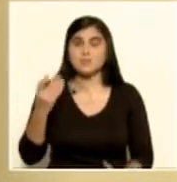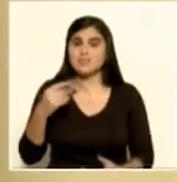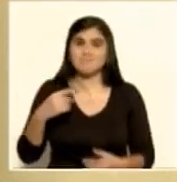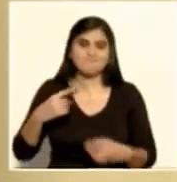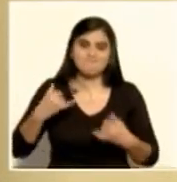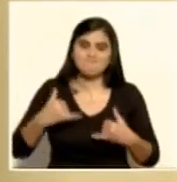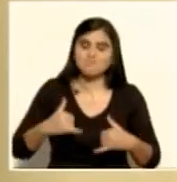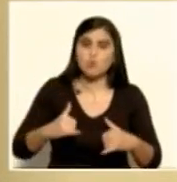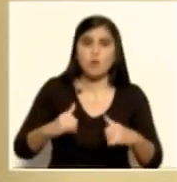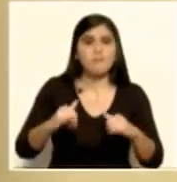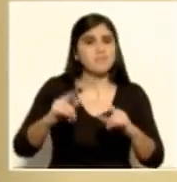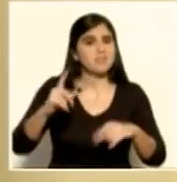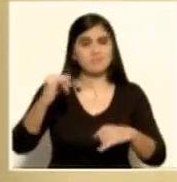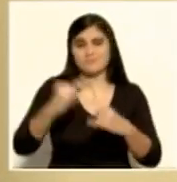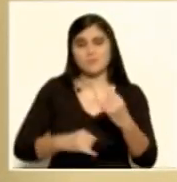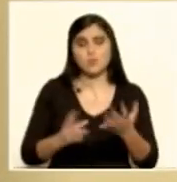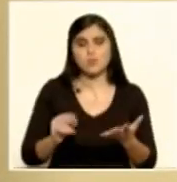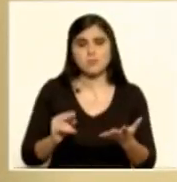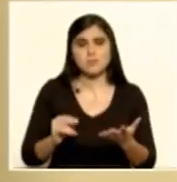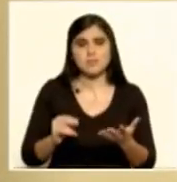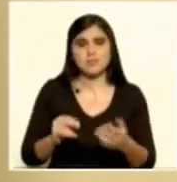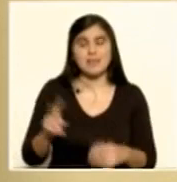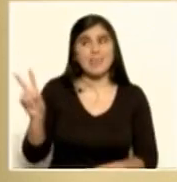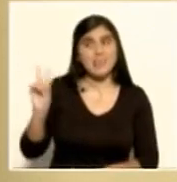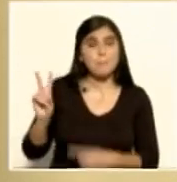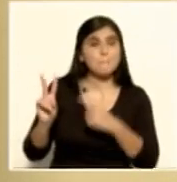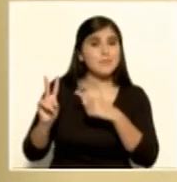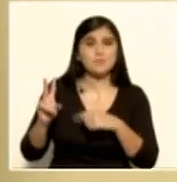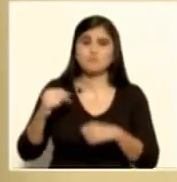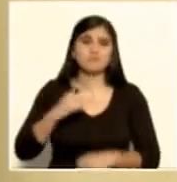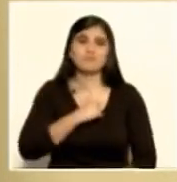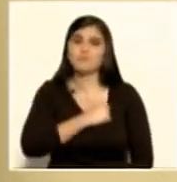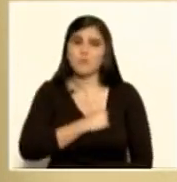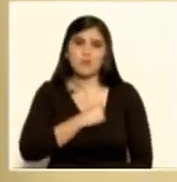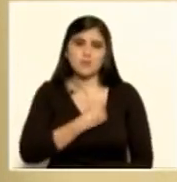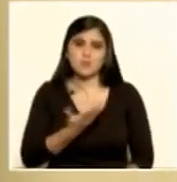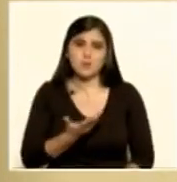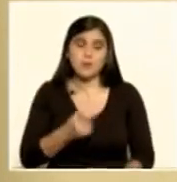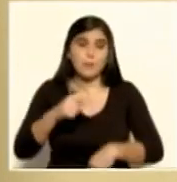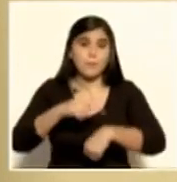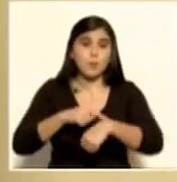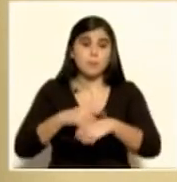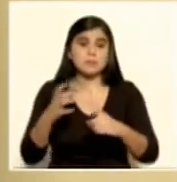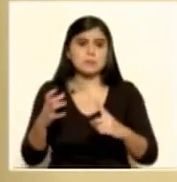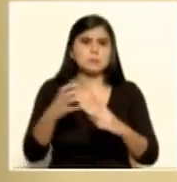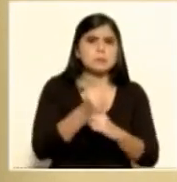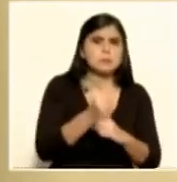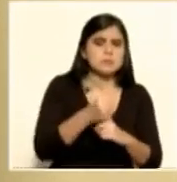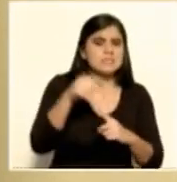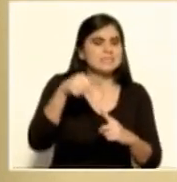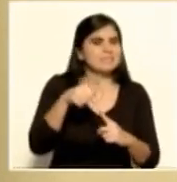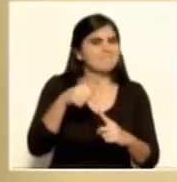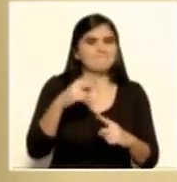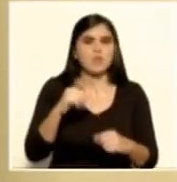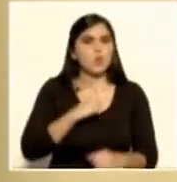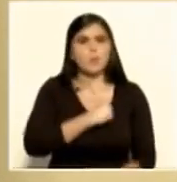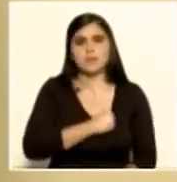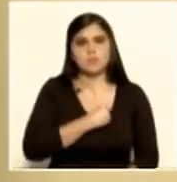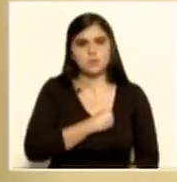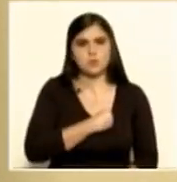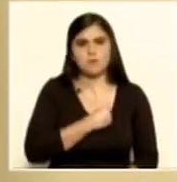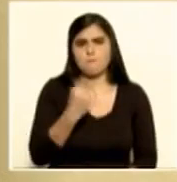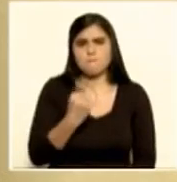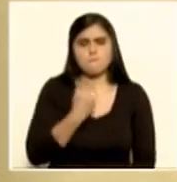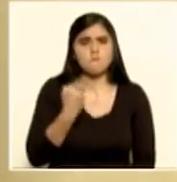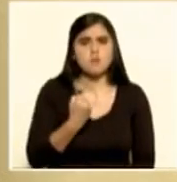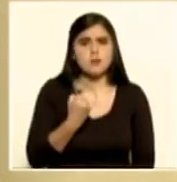y que, indico, este virus no perdona, en el momento que agarra esa velocidad y esa transmisión fuerte, no perdona. No es un virus